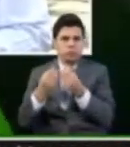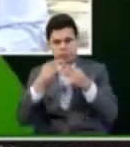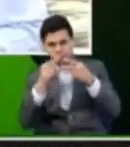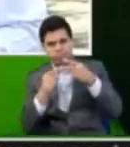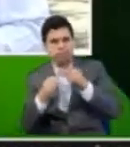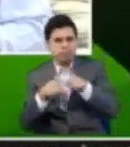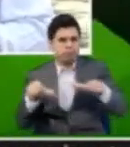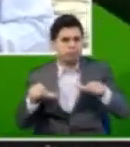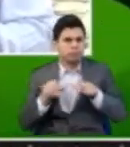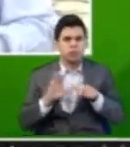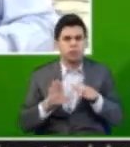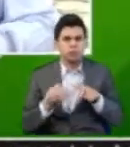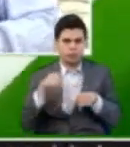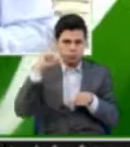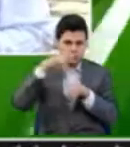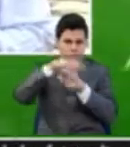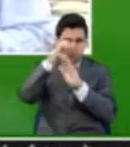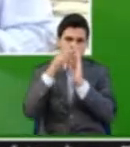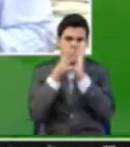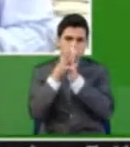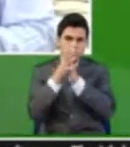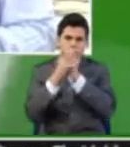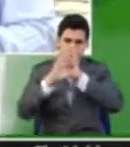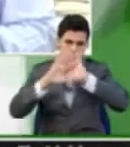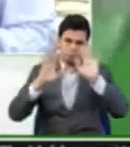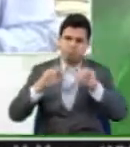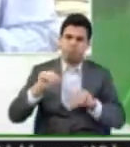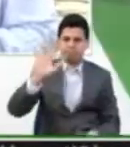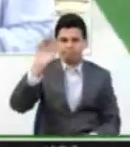información que tenemos desde la ciudad de Cúcuta. Continúen ustedes con más Oriente Noticias. Muy buenas tardes.